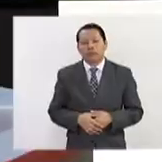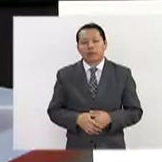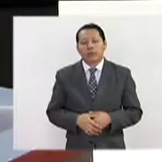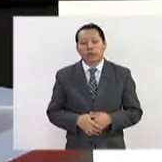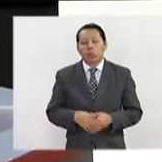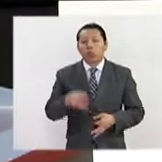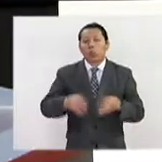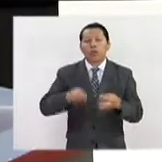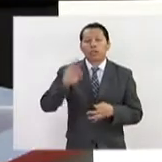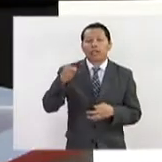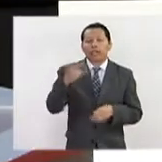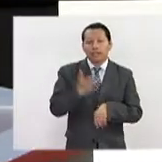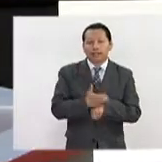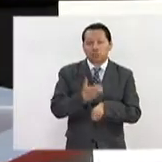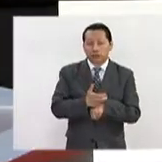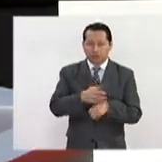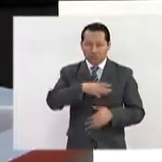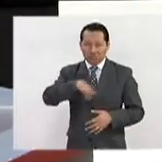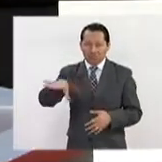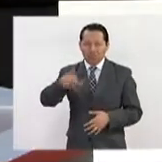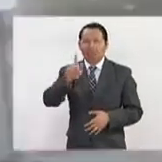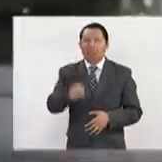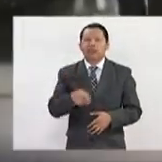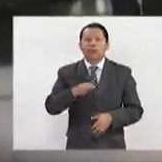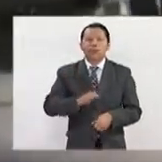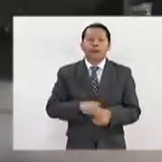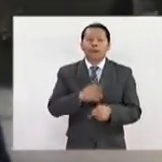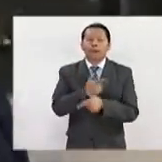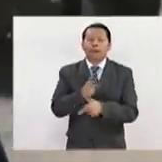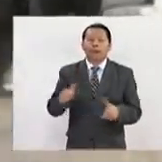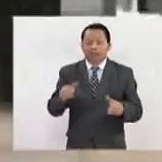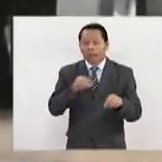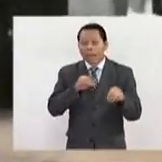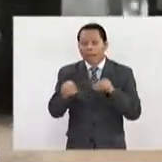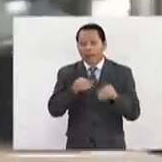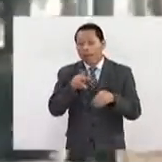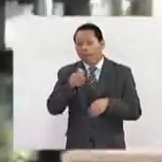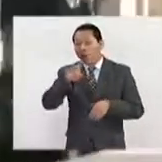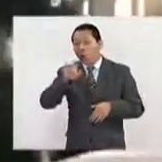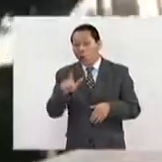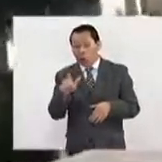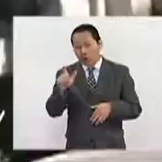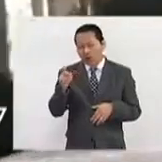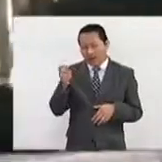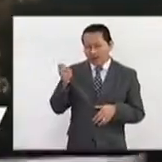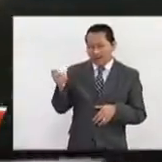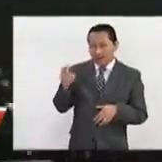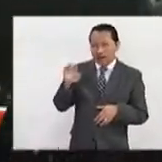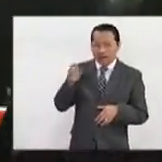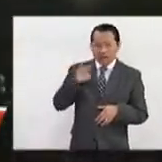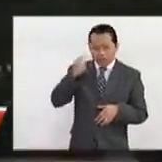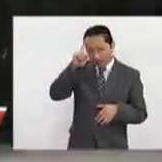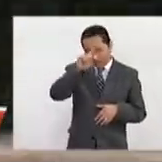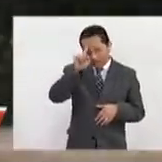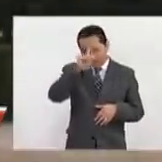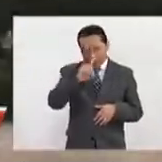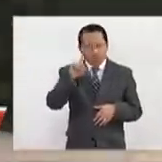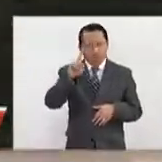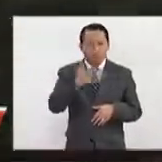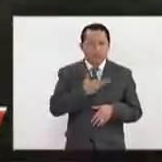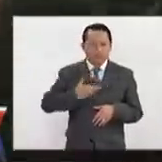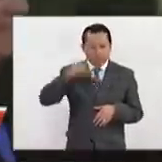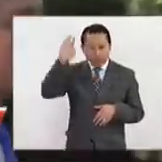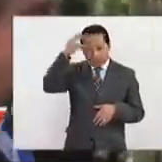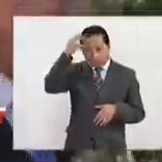Y una juez federal de los Estados Unidos rechazó otorgar mayor libertad de movilidad a Paul Manafort, ex asesor del presidente Donald Trump,